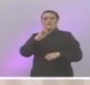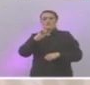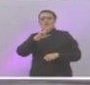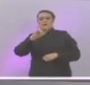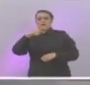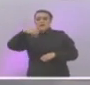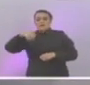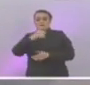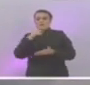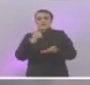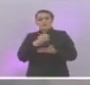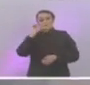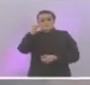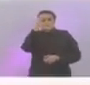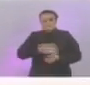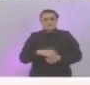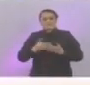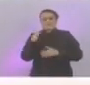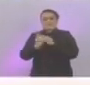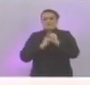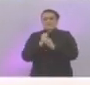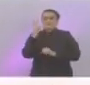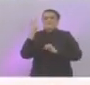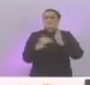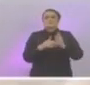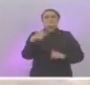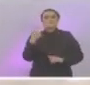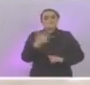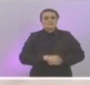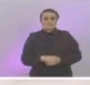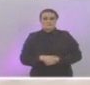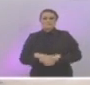en nuestra capital. En el año 2013,